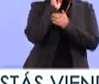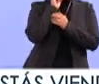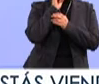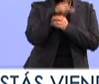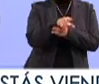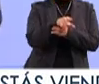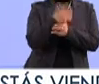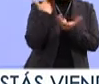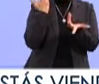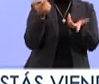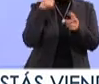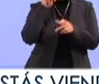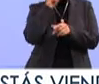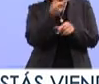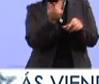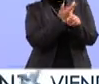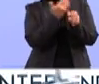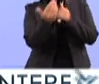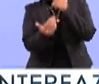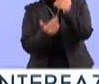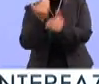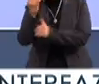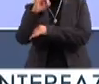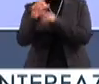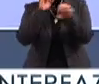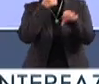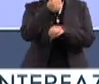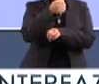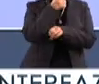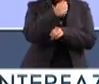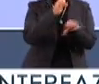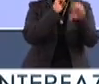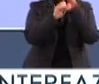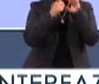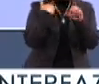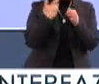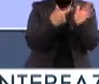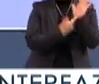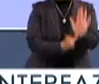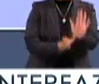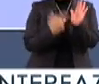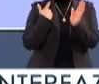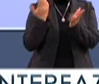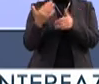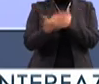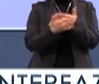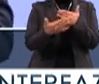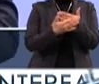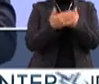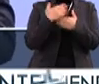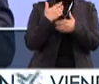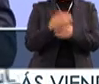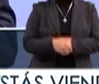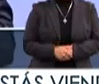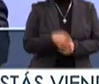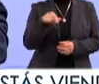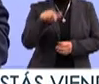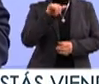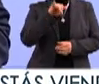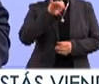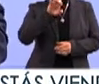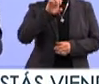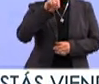supuesto, darle continuidad o seguimiento a todas las entrevistas que hemos presentado, que presentamos y que, por supuesto, presentaremos en